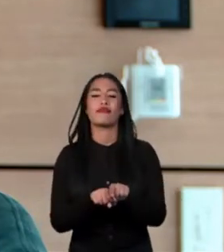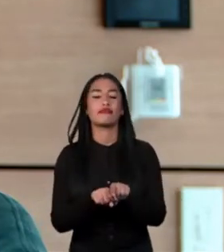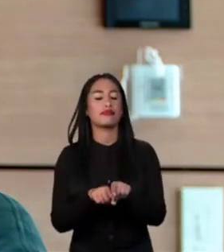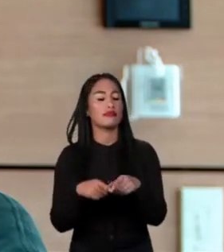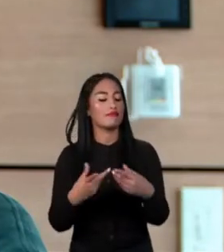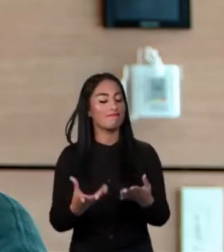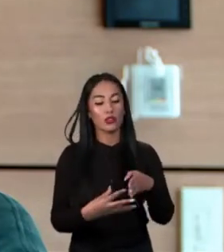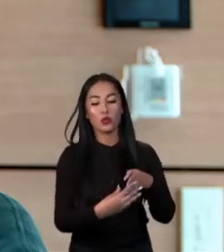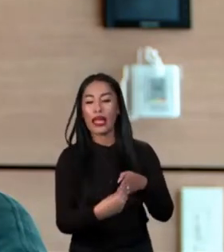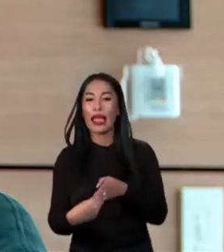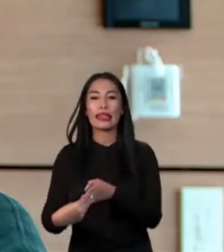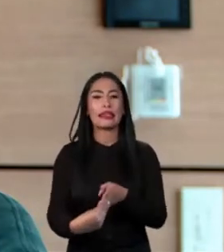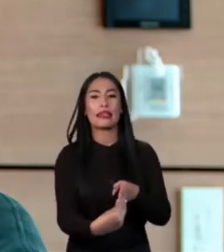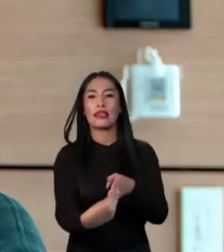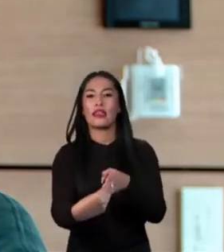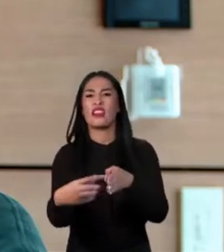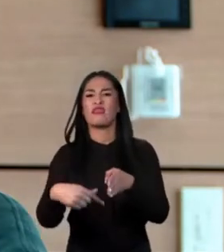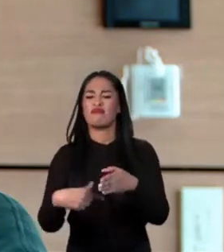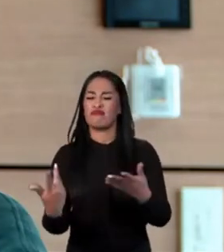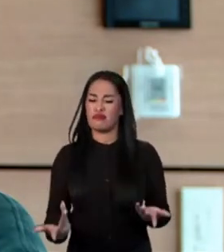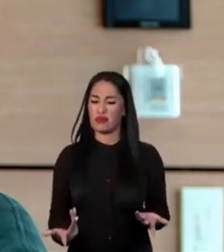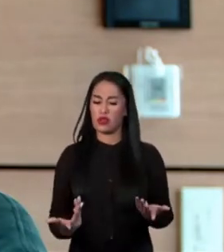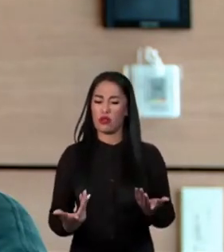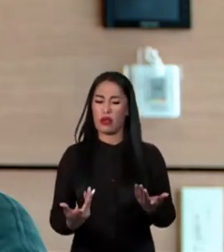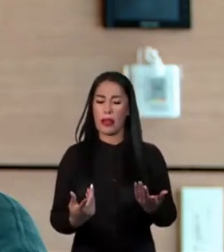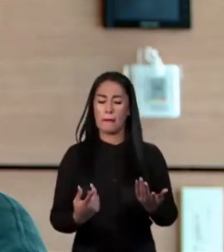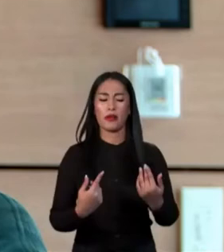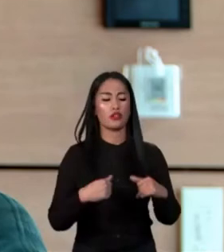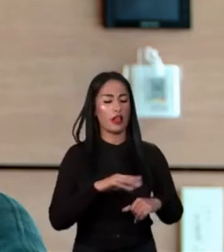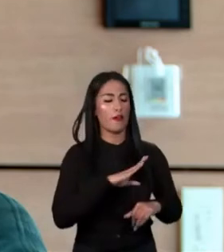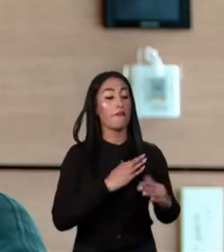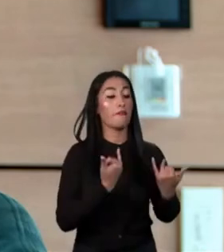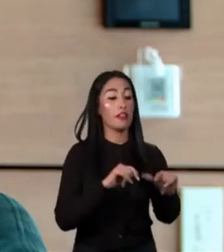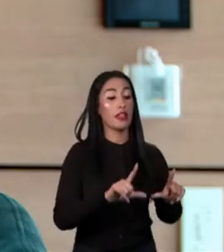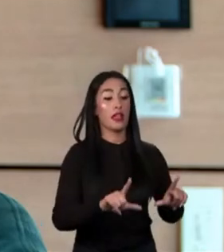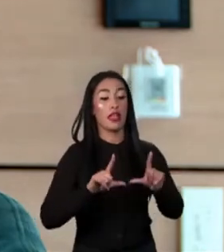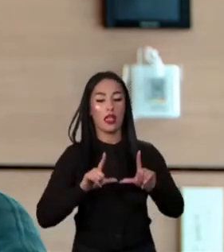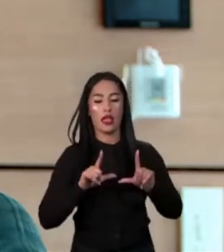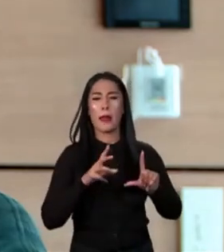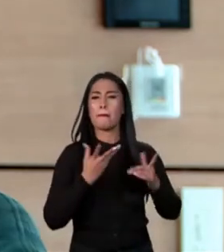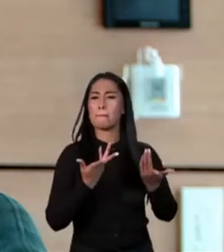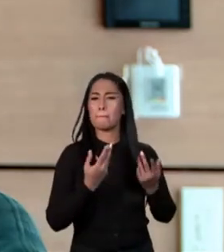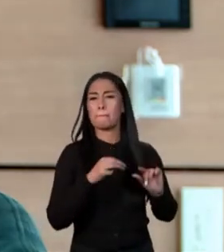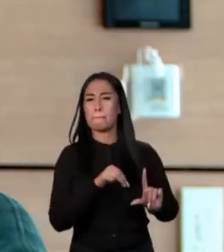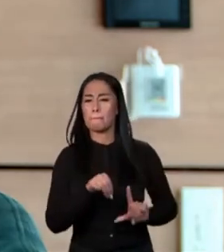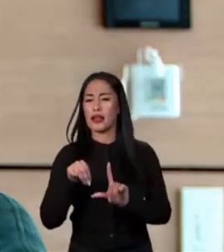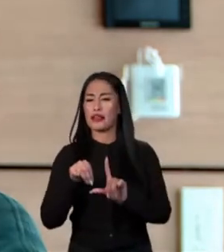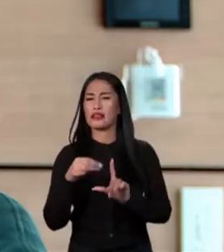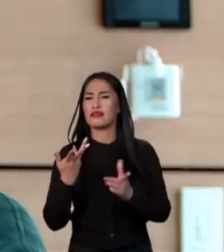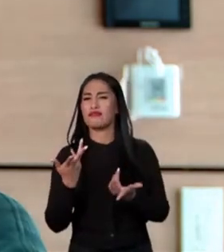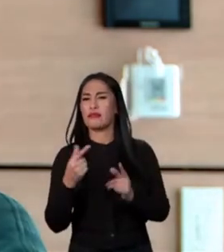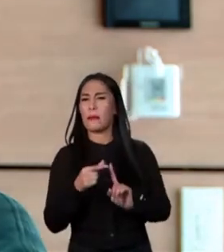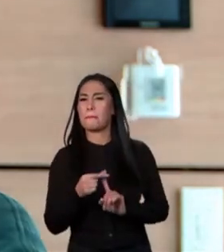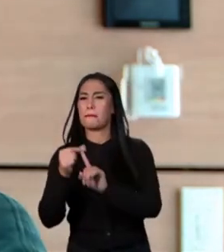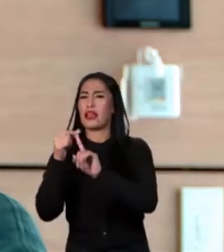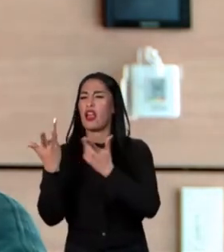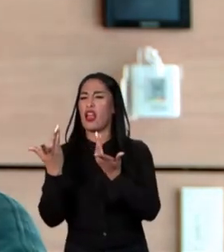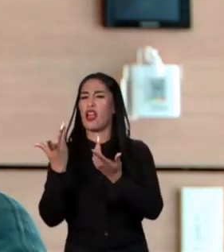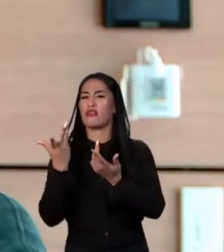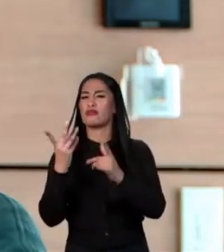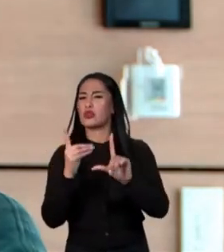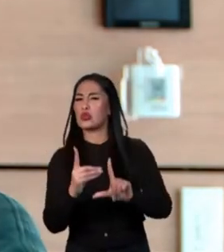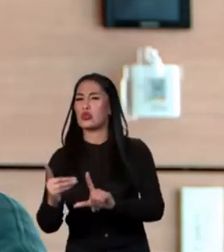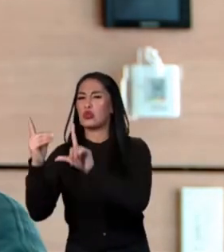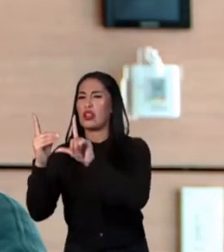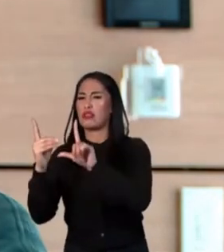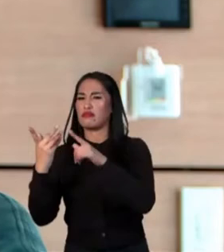realmente qué significa un pregrado qué significa un posgrado no hasta donde debemos llevar en cualificaciones un pregrado que qué esperamos de un